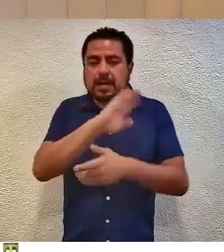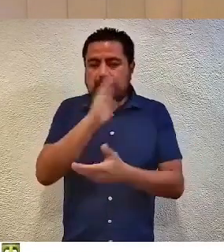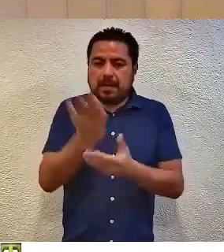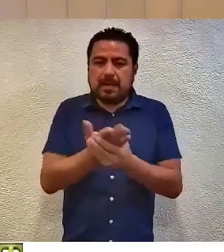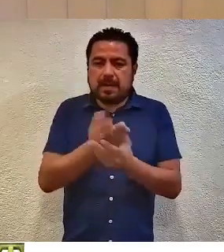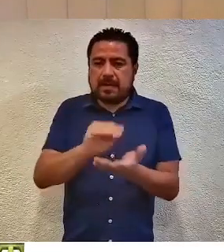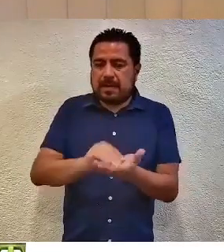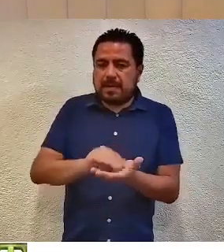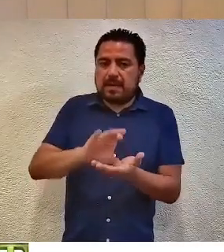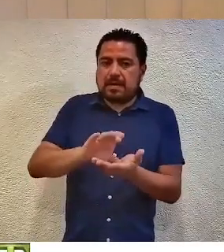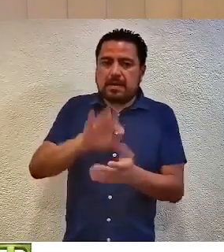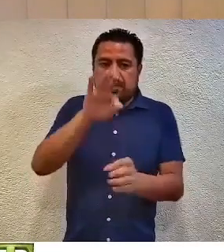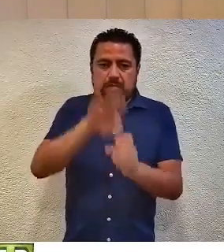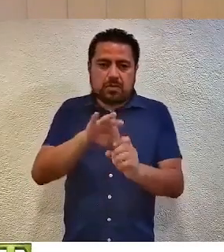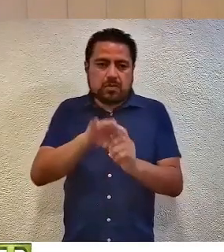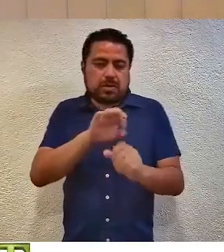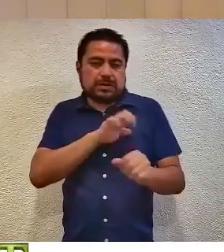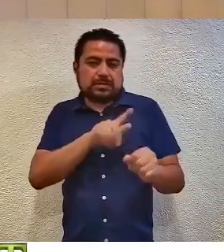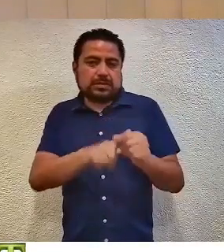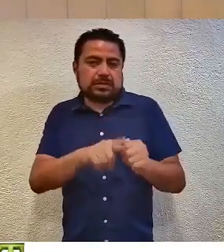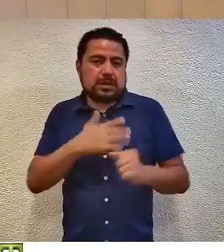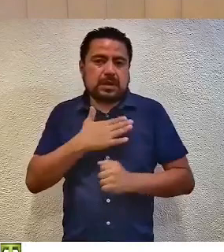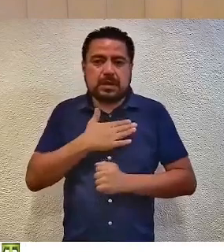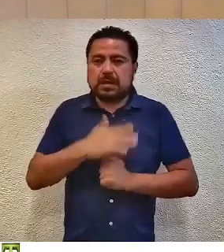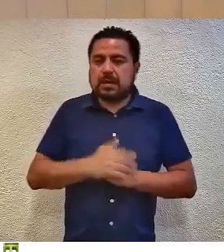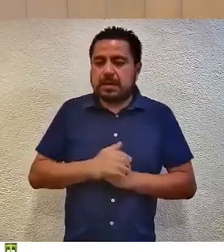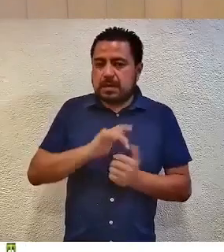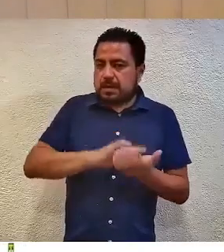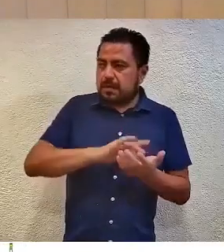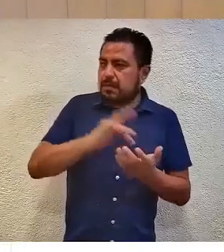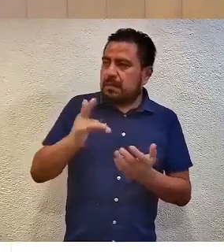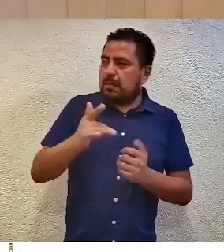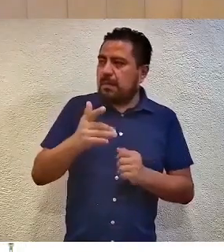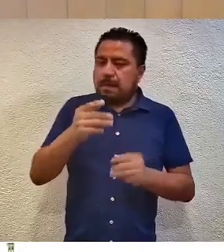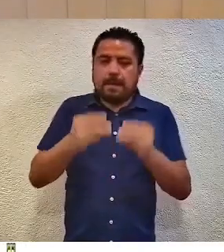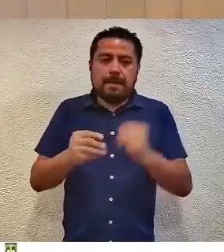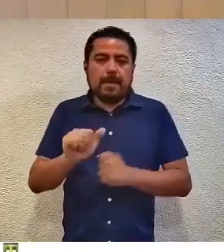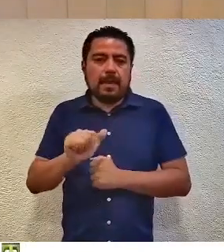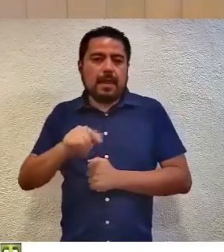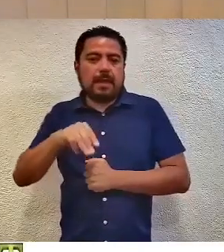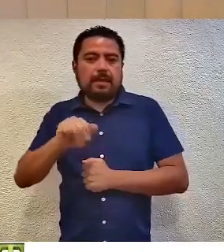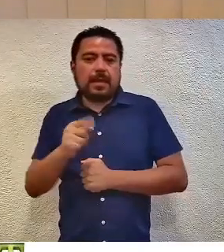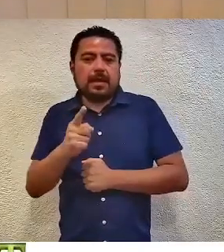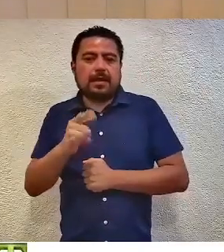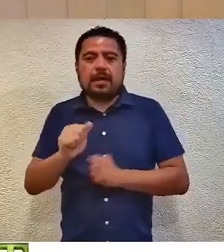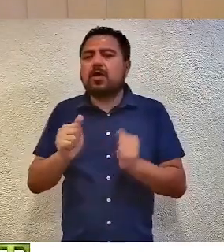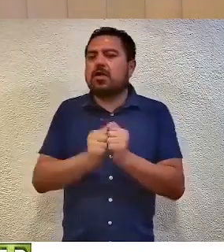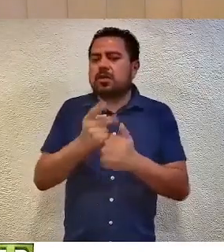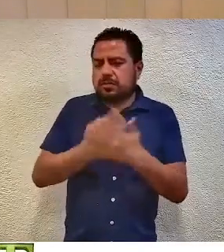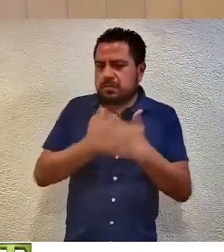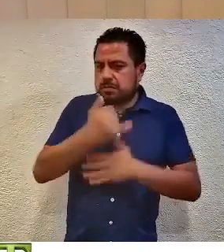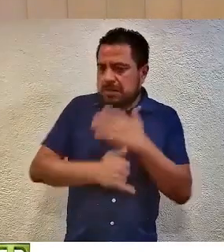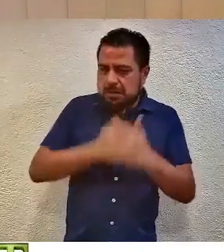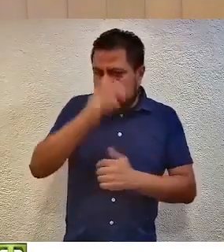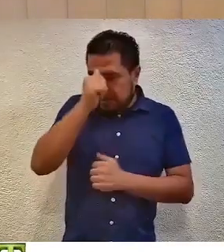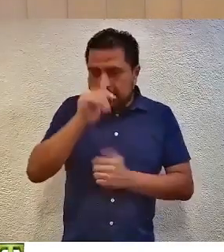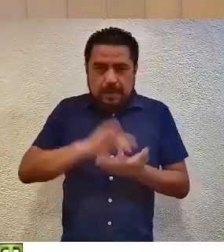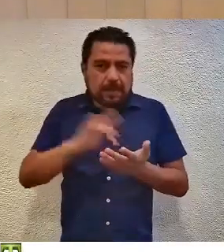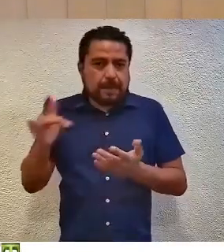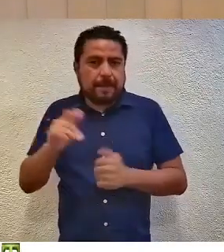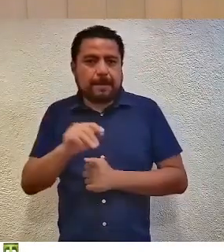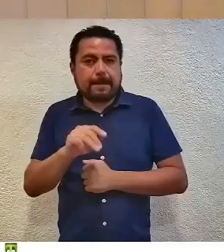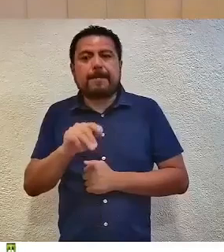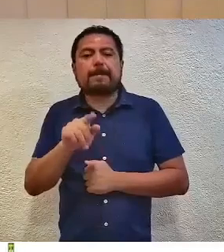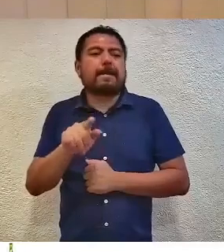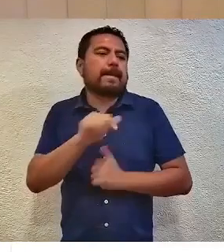expediente este voto particular. Gracias, magistrado. Magistrada Almadelia Eugenio Alcaraz. Con el proyecto. Gracias, magistrada.